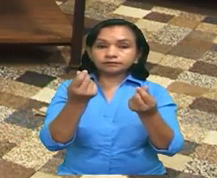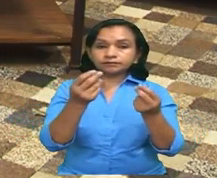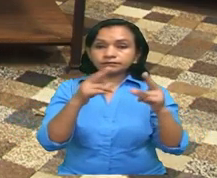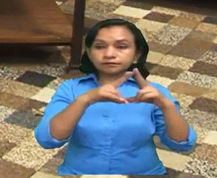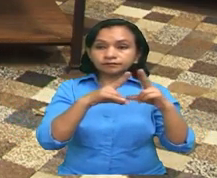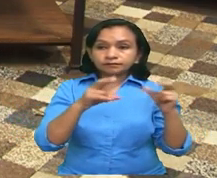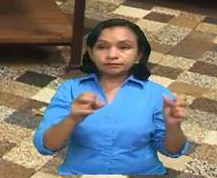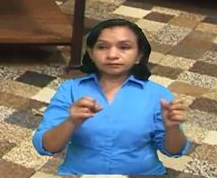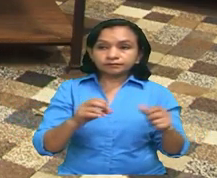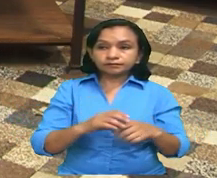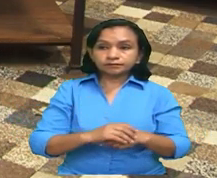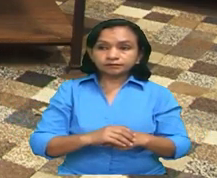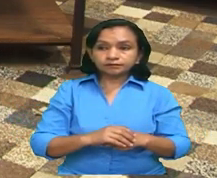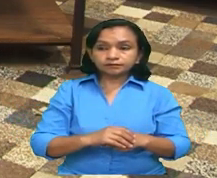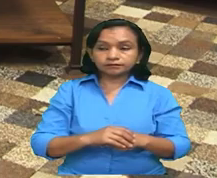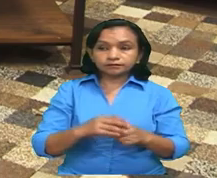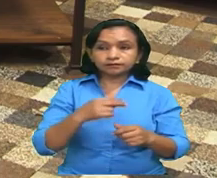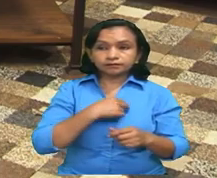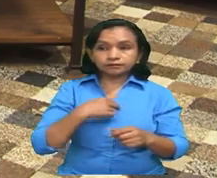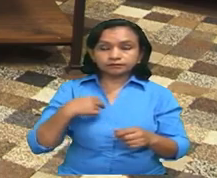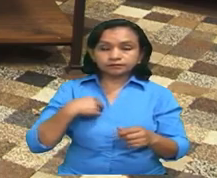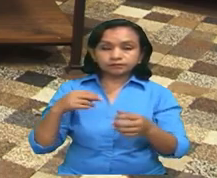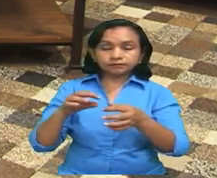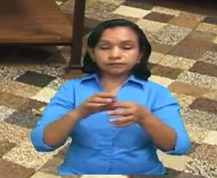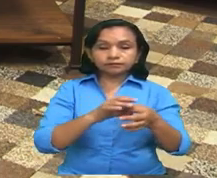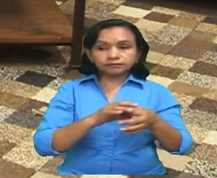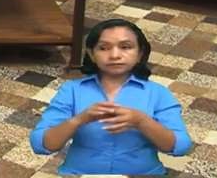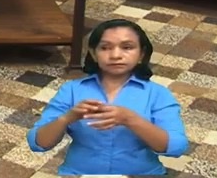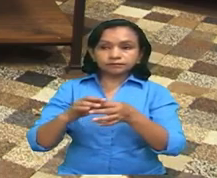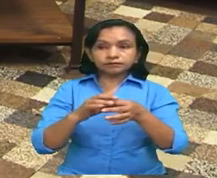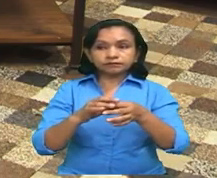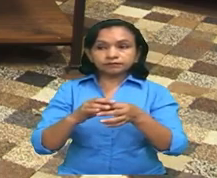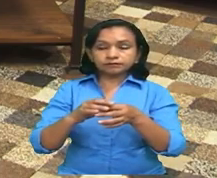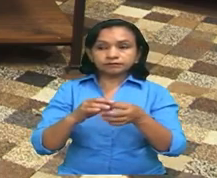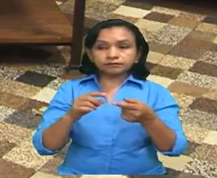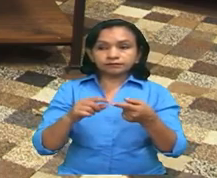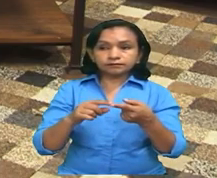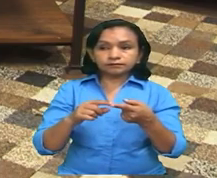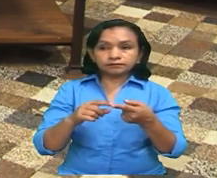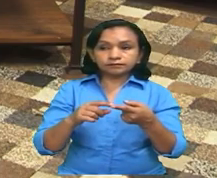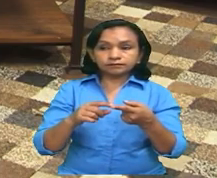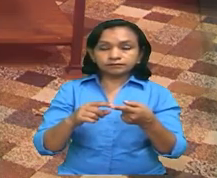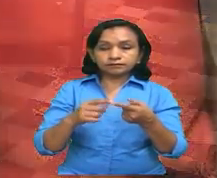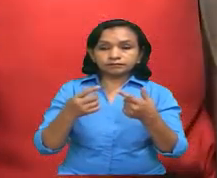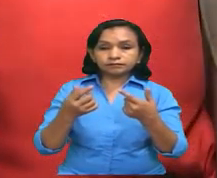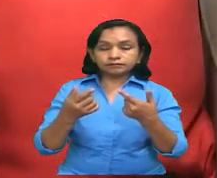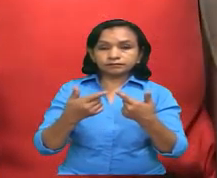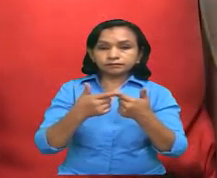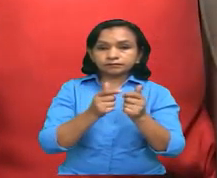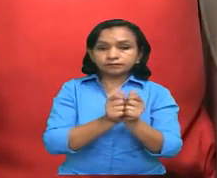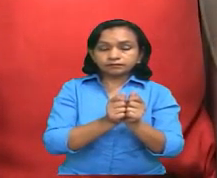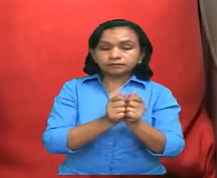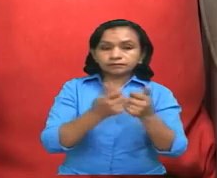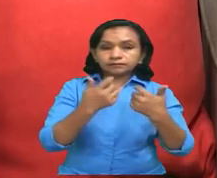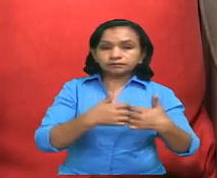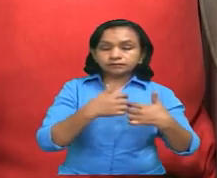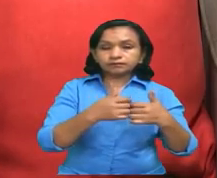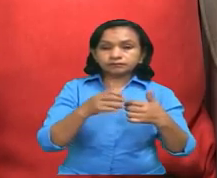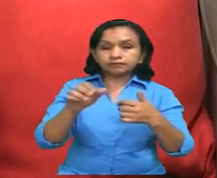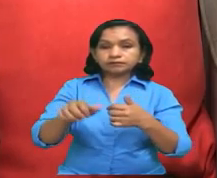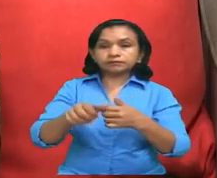presentes 89 empresas del sector turístico de Nicaragua. Esto nos abre una